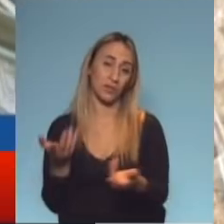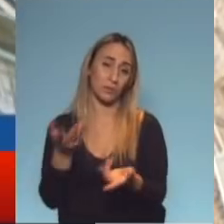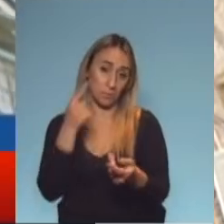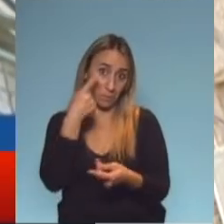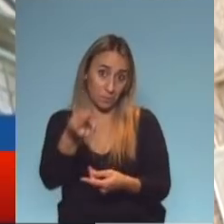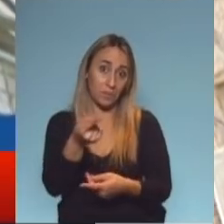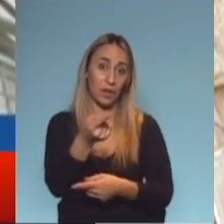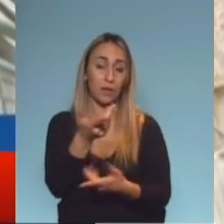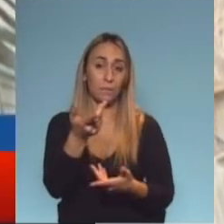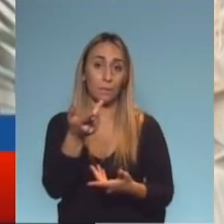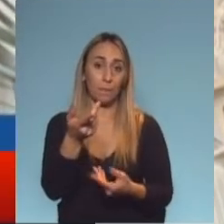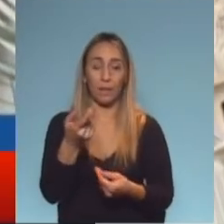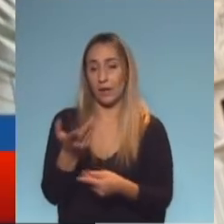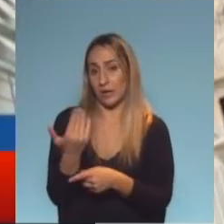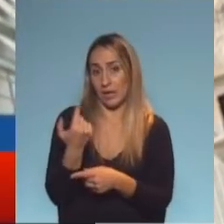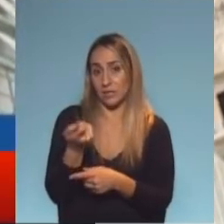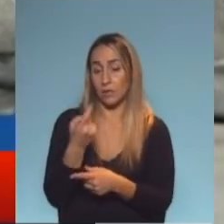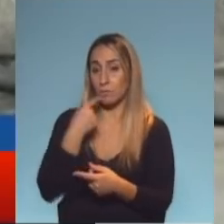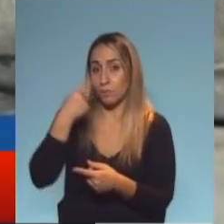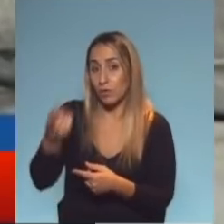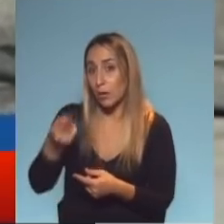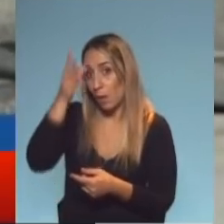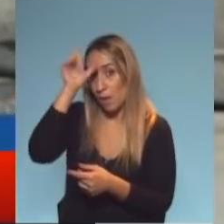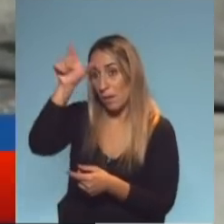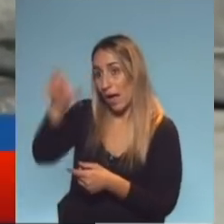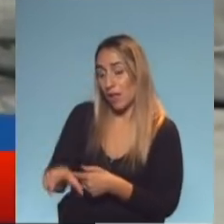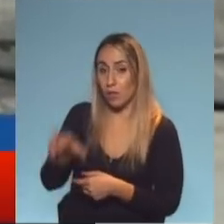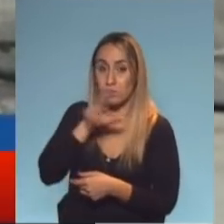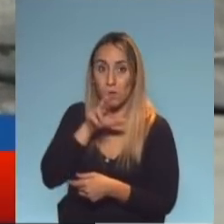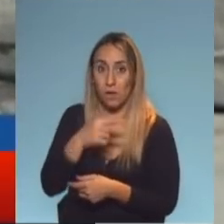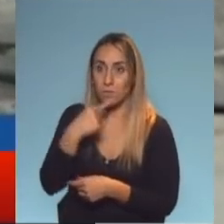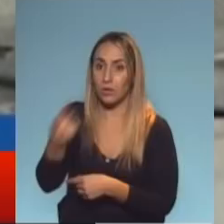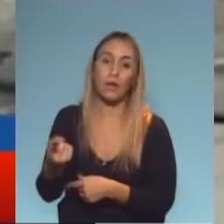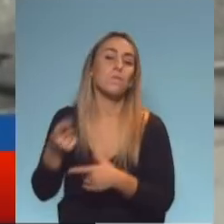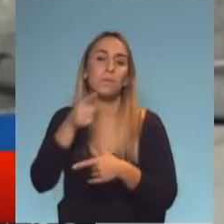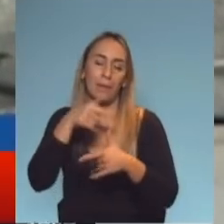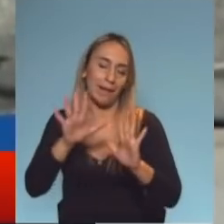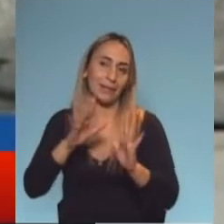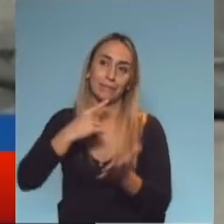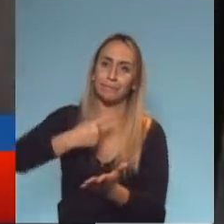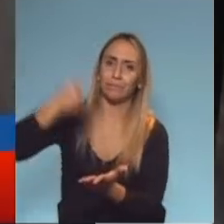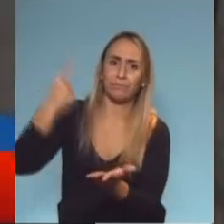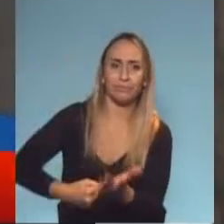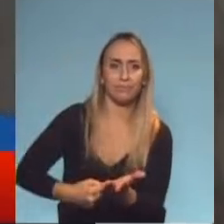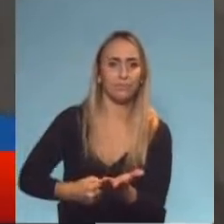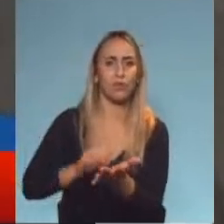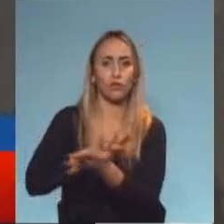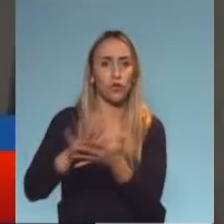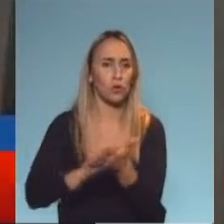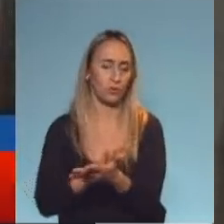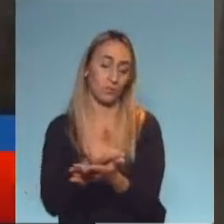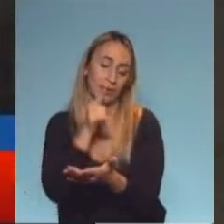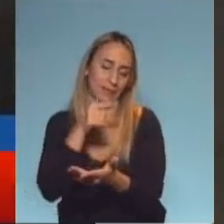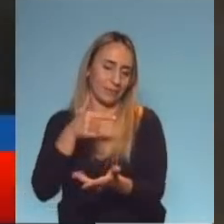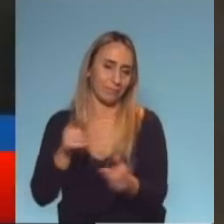viendo, digamos, le preguntamos recién a la embajadora, no parece que vaya a haber una resolución en lo inmediato.